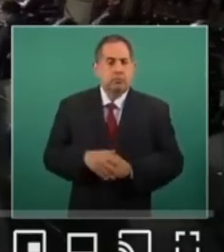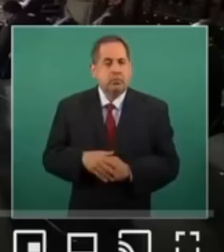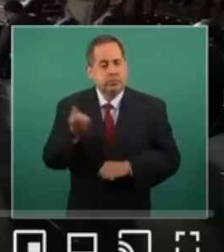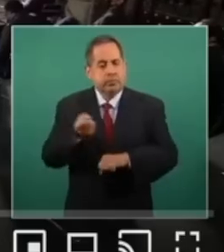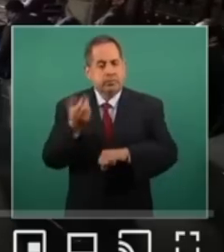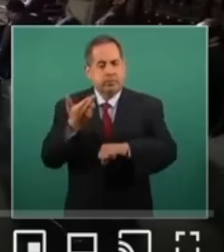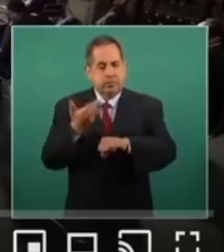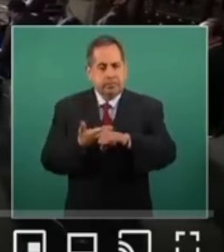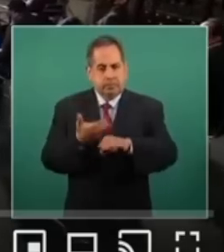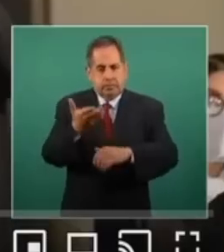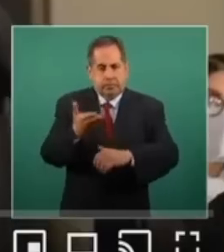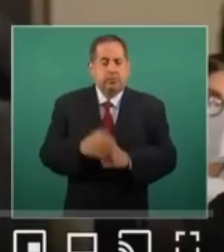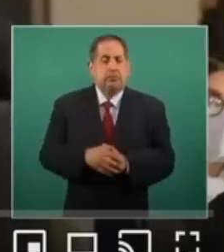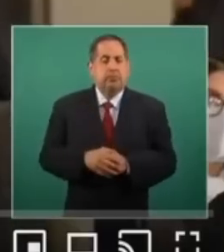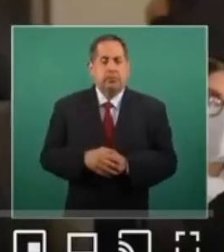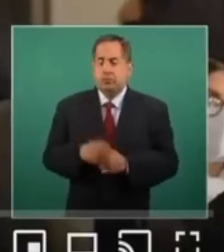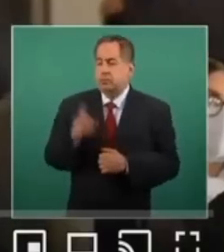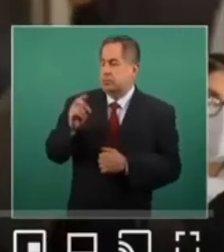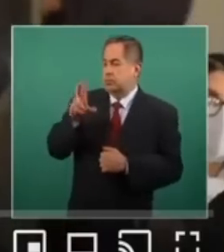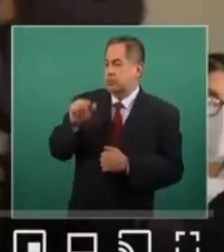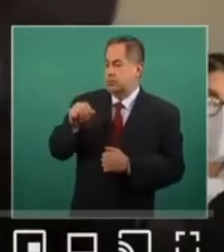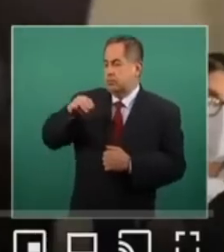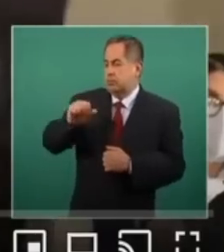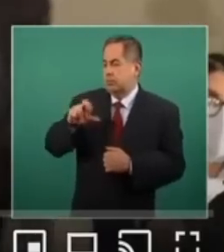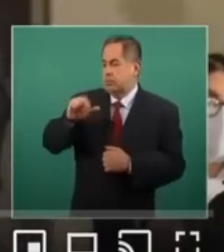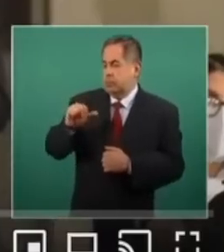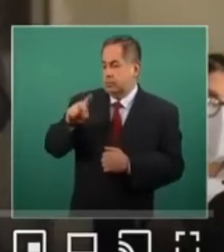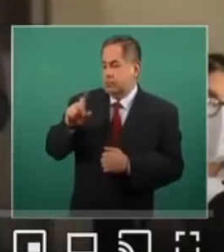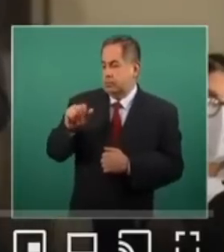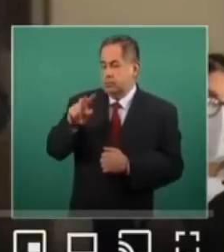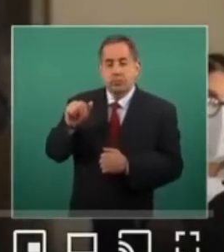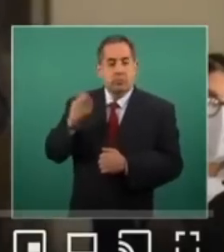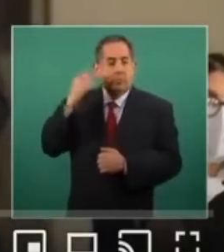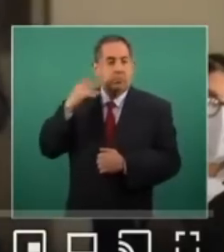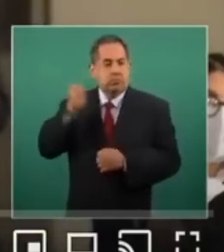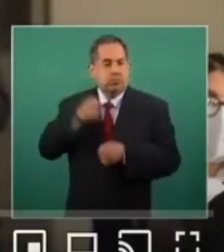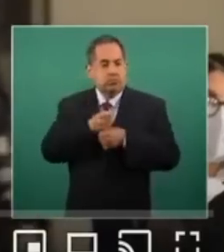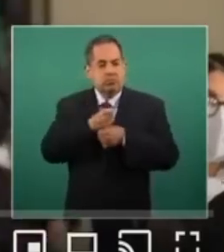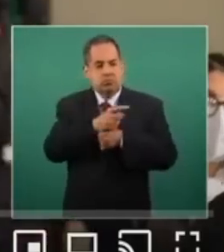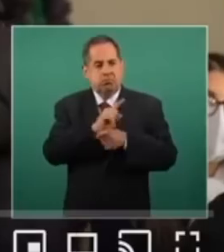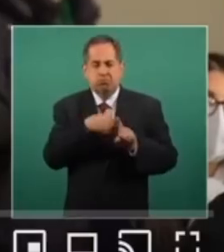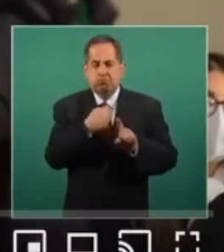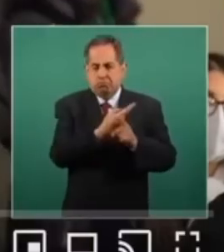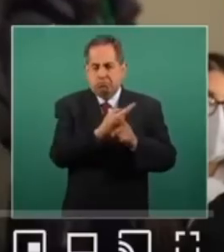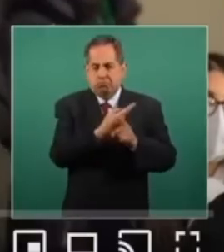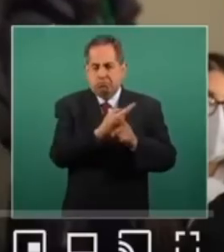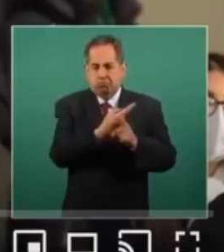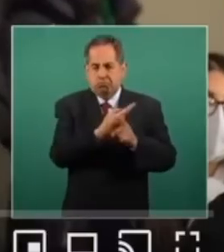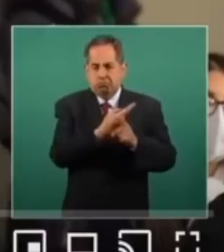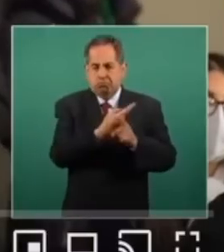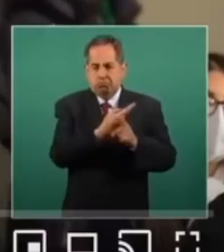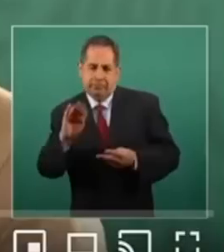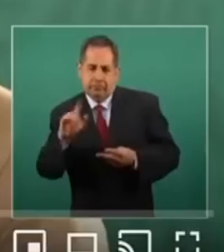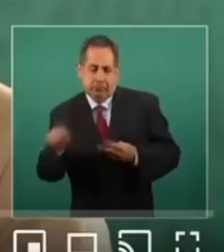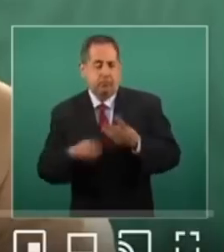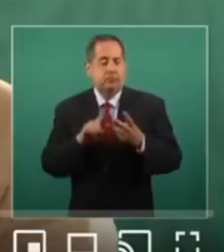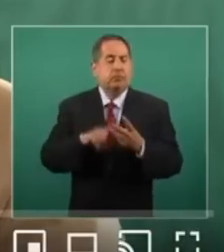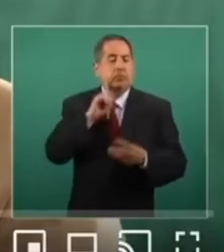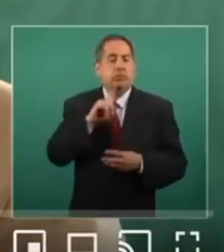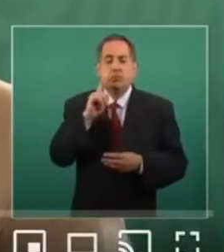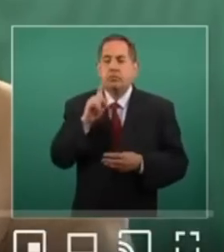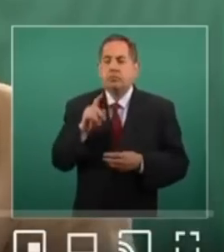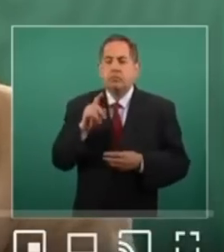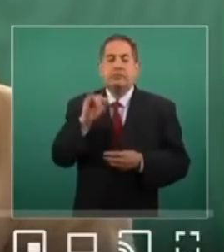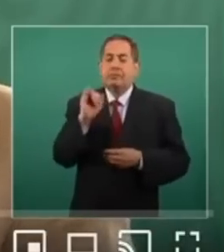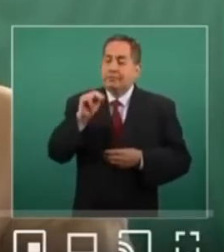Secretaria, la doctora Mariana Dávalos sufrió violencia sexual, haciendo su... Y